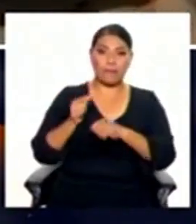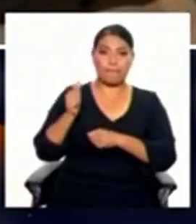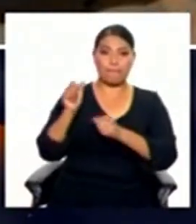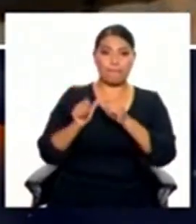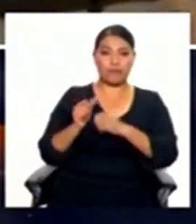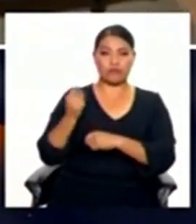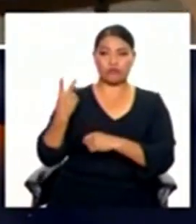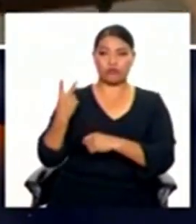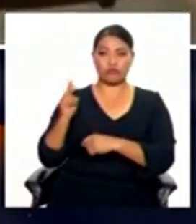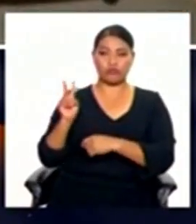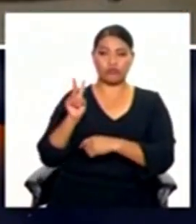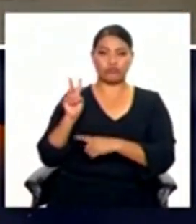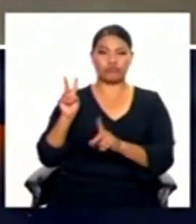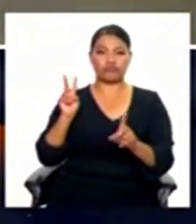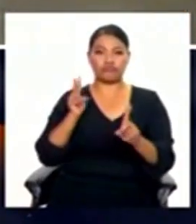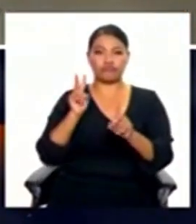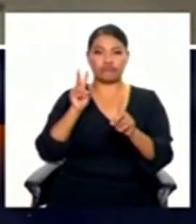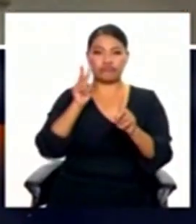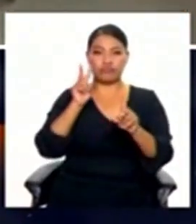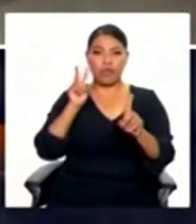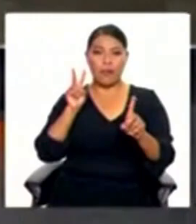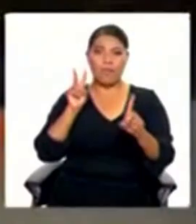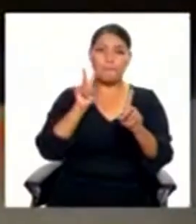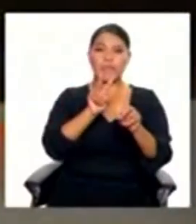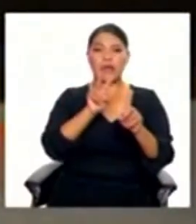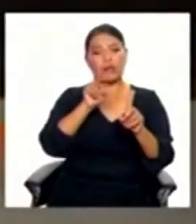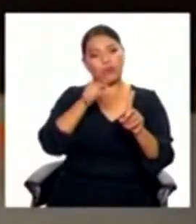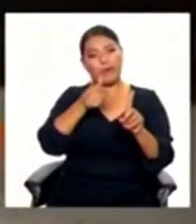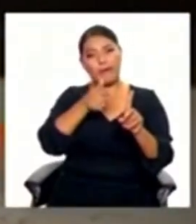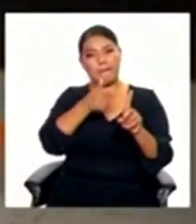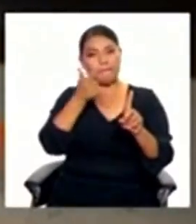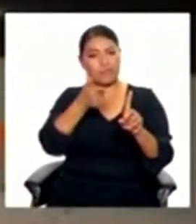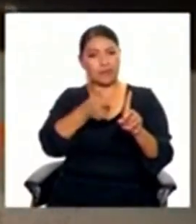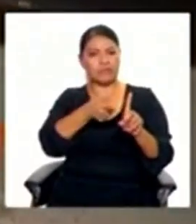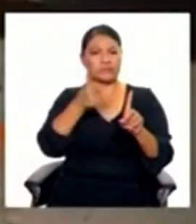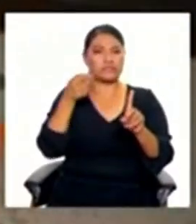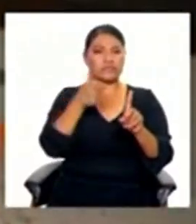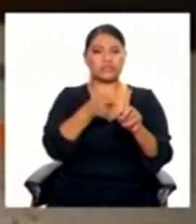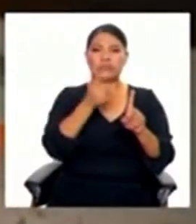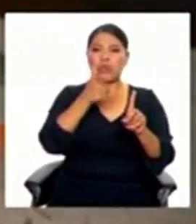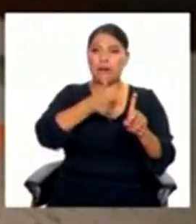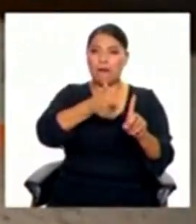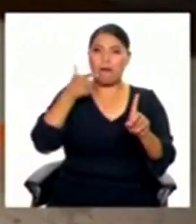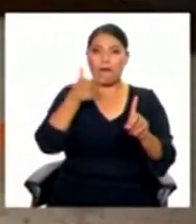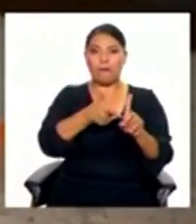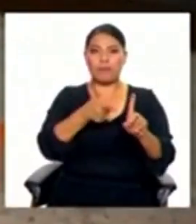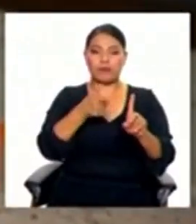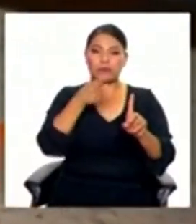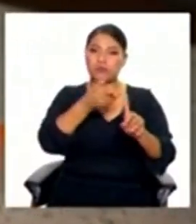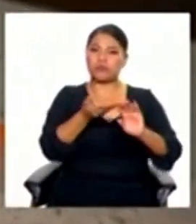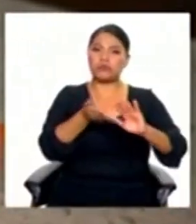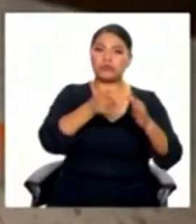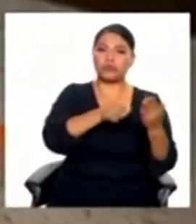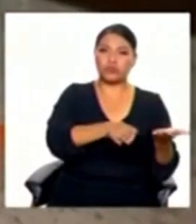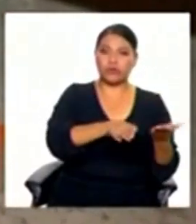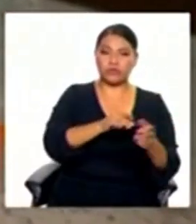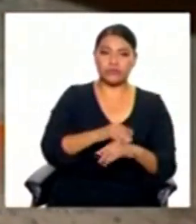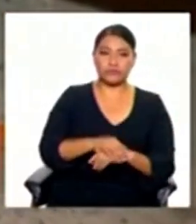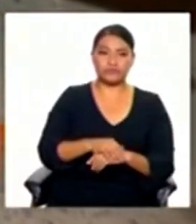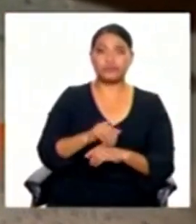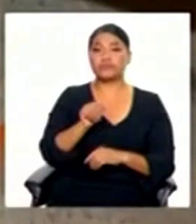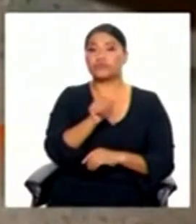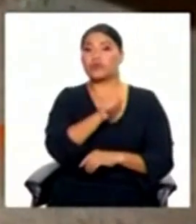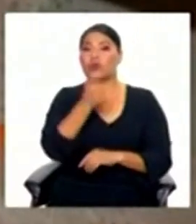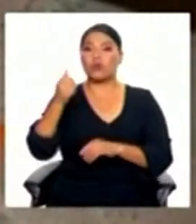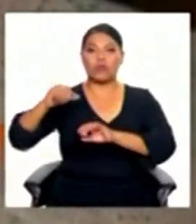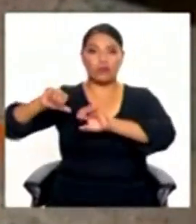en el suelo, lleno de sangre, y huyeron en esta moto. Se dice que otra moto, también con dos ocupantes,